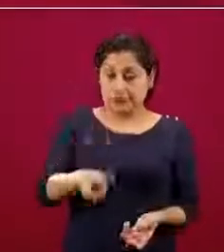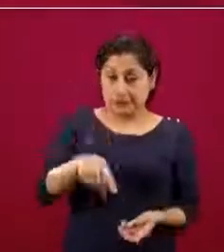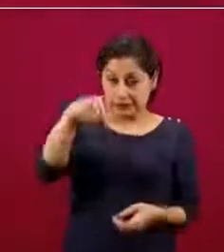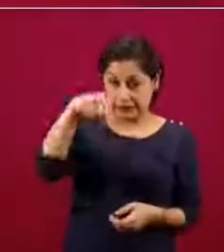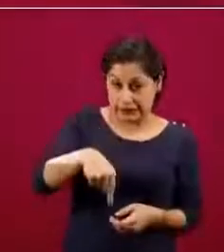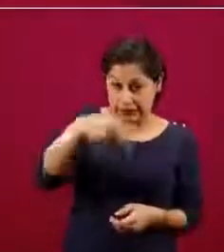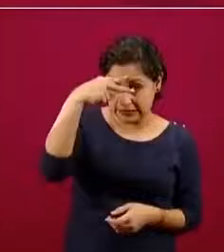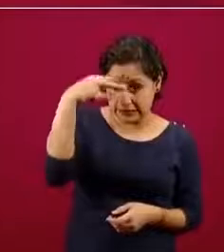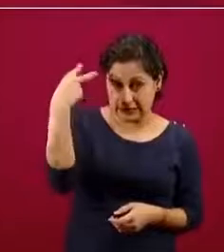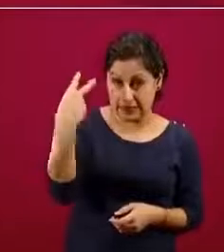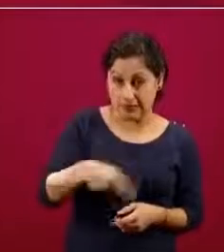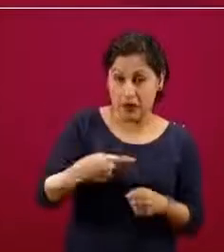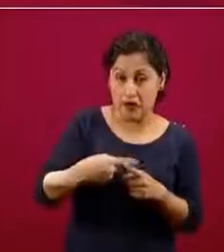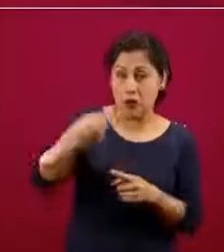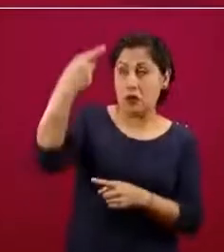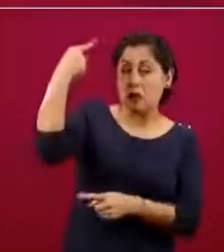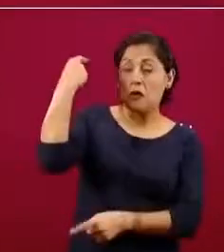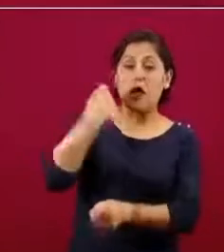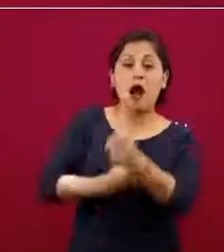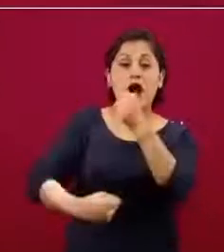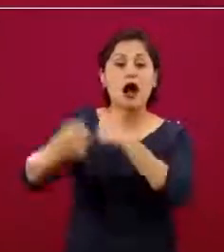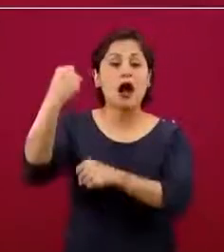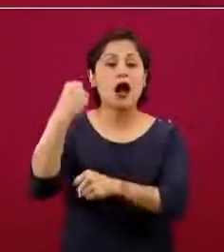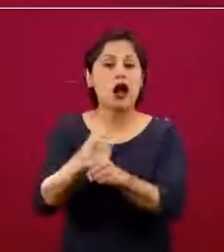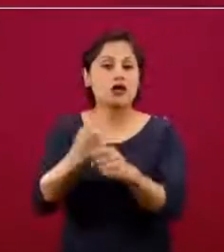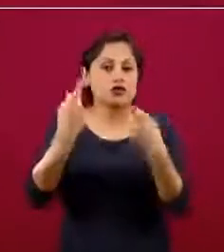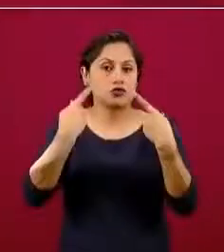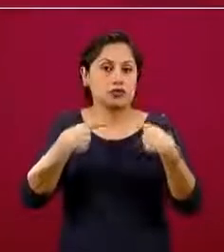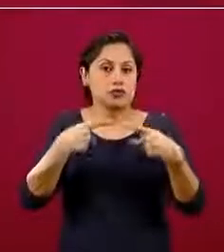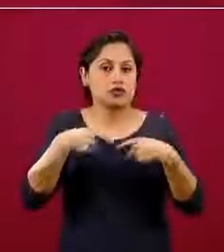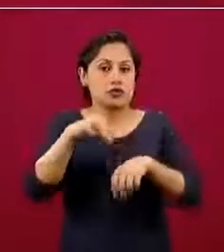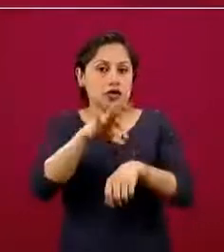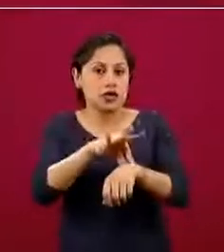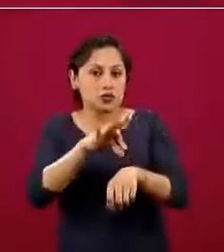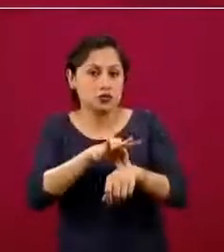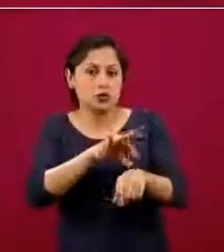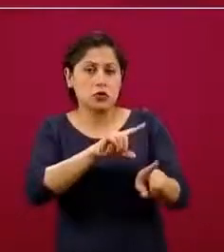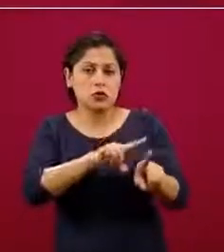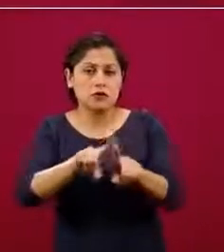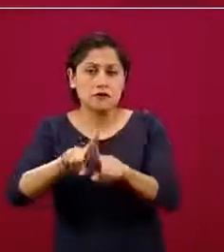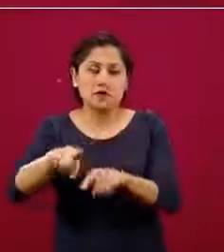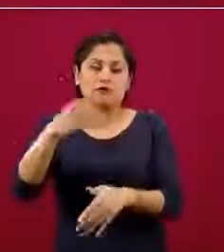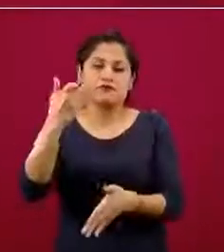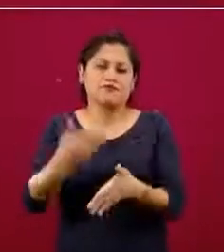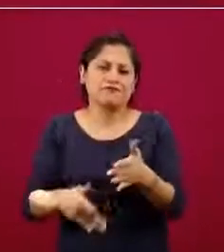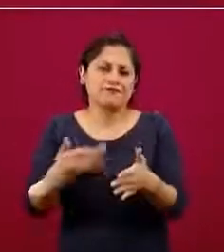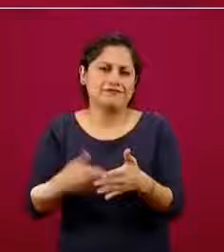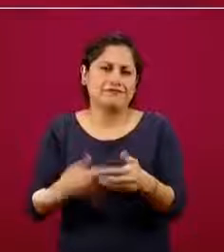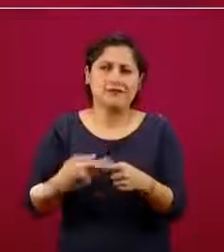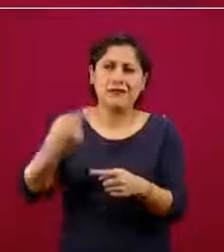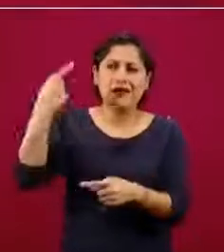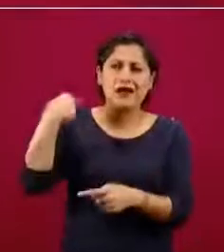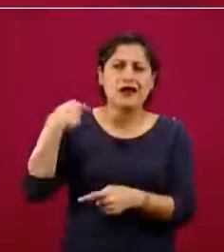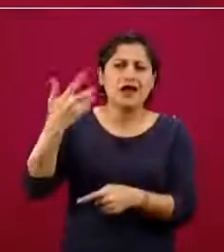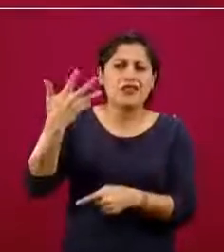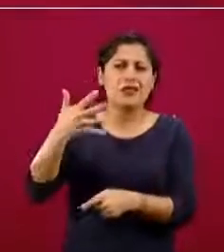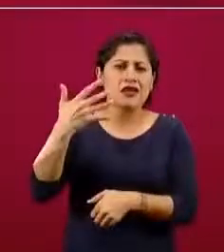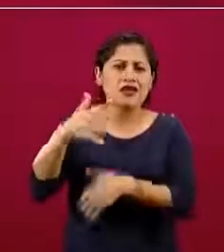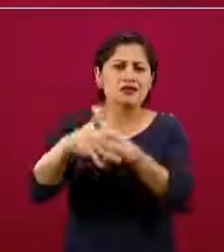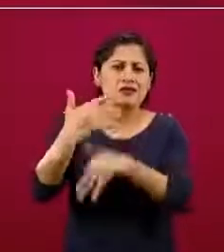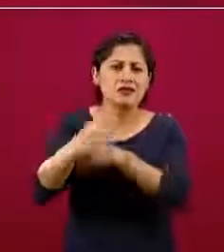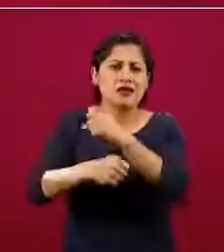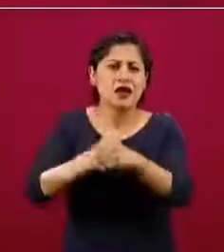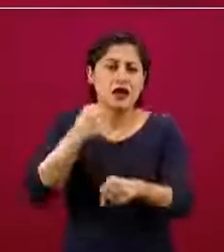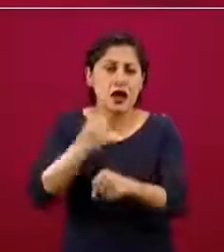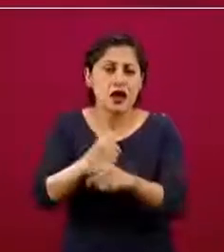histórico de personal de salud en nuestro Sistema Nacional de Salud. Por histórico me refiero a que por más de 10 o 15 años se conoce que